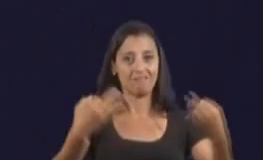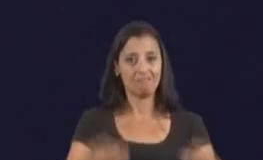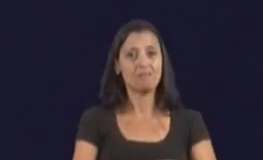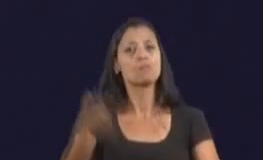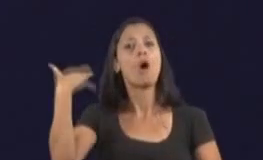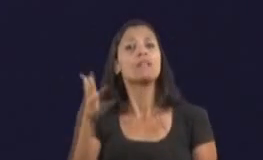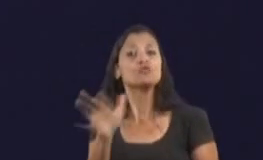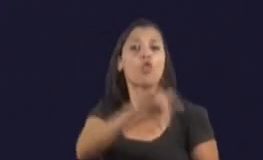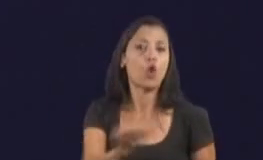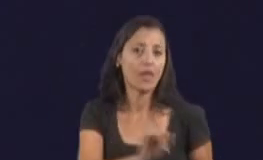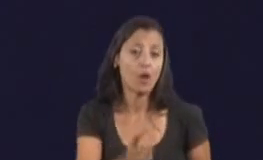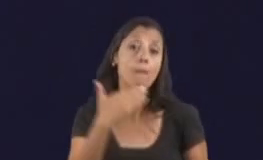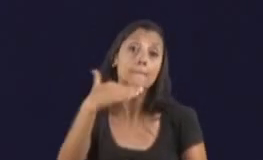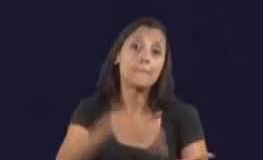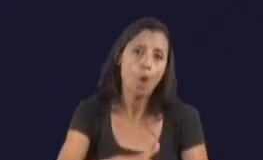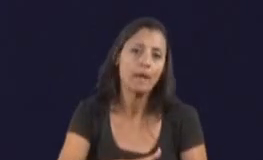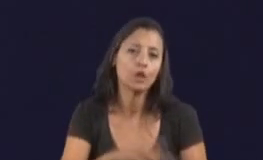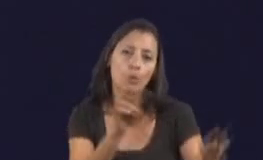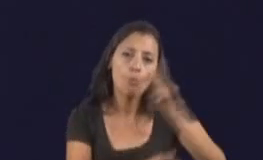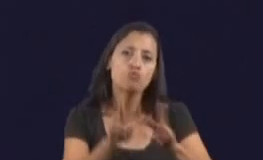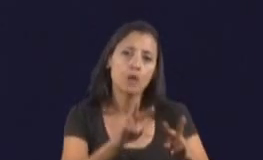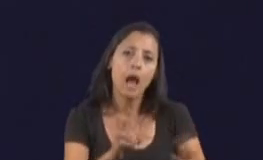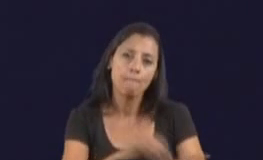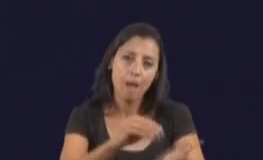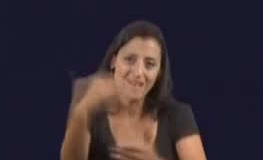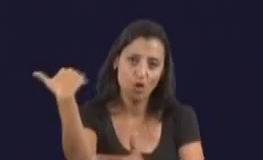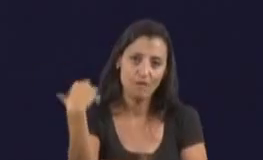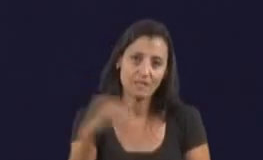venía ocurriendo. Prometo intentar mejorarlo.